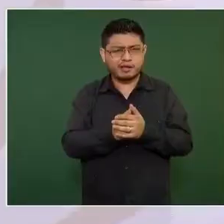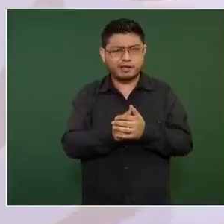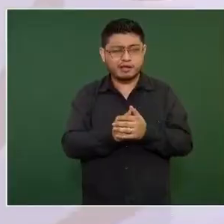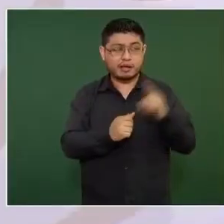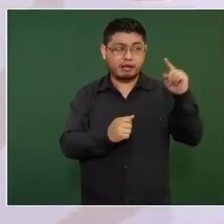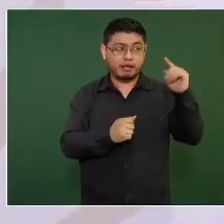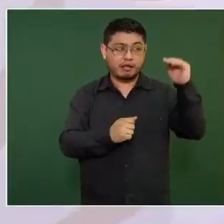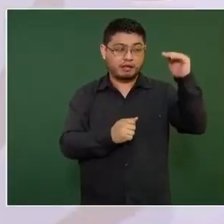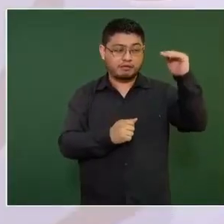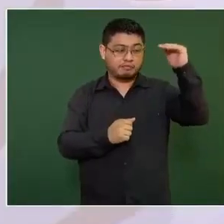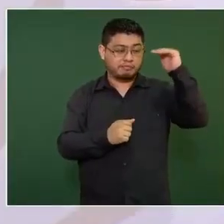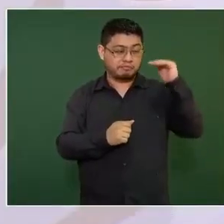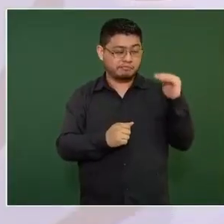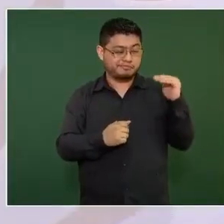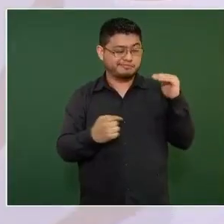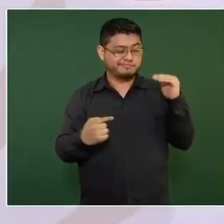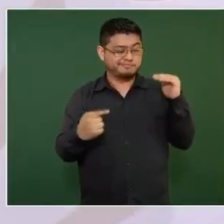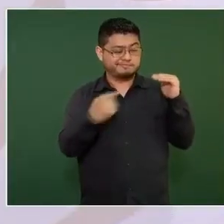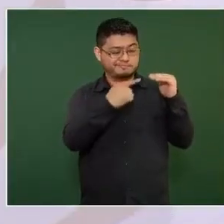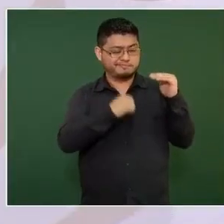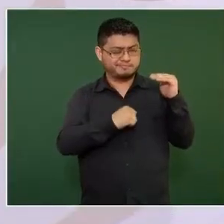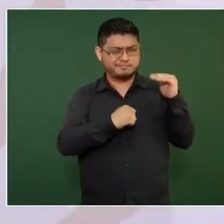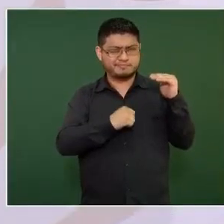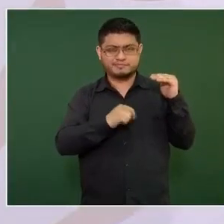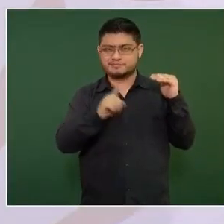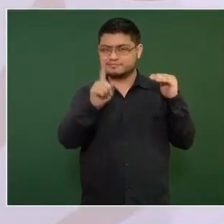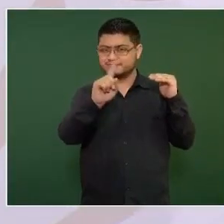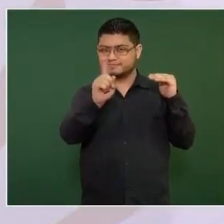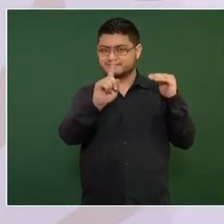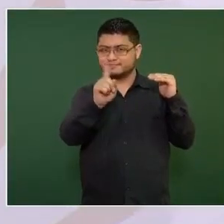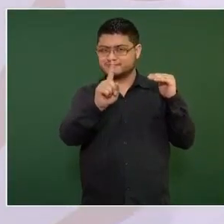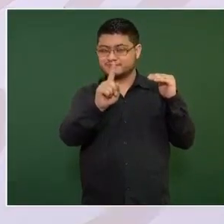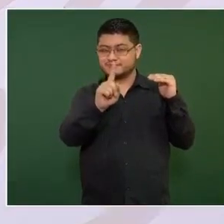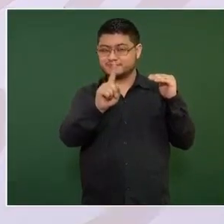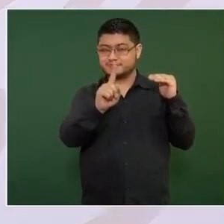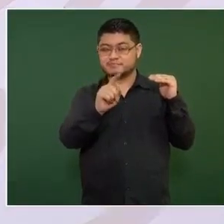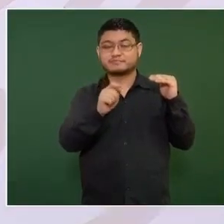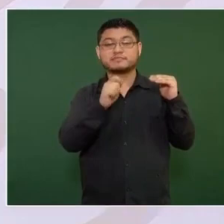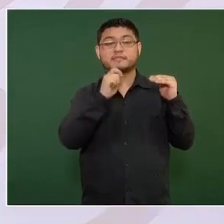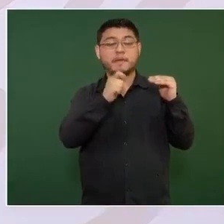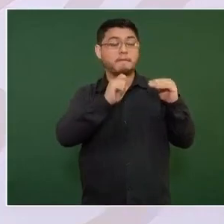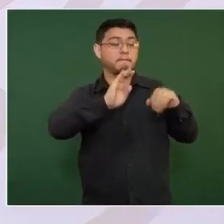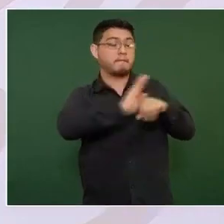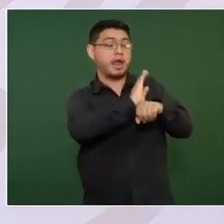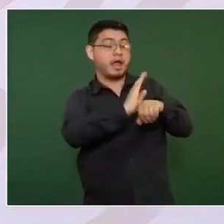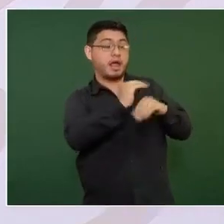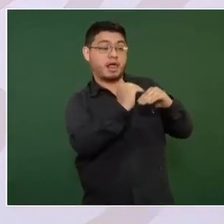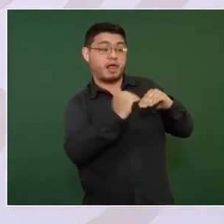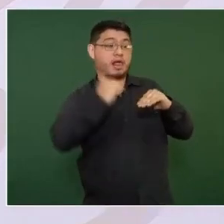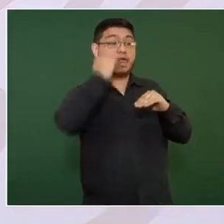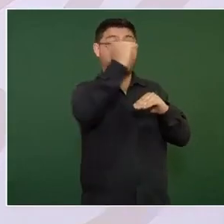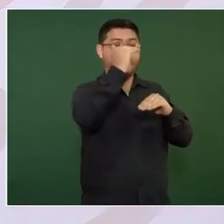abajo los de arriba, sino abajo los privilegios.